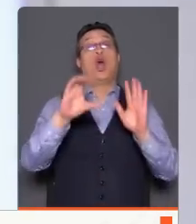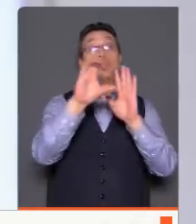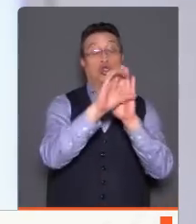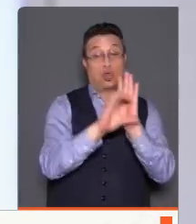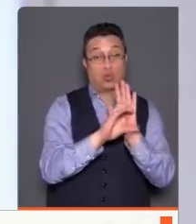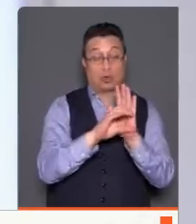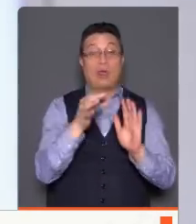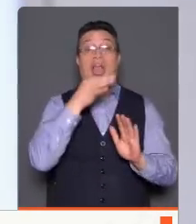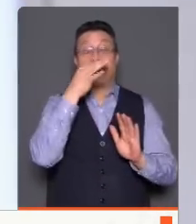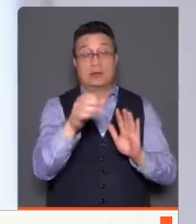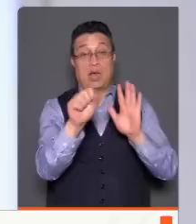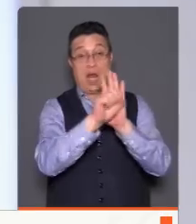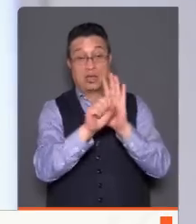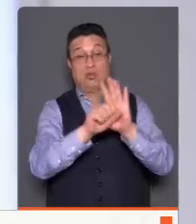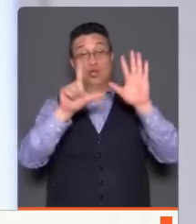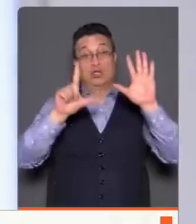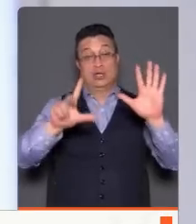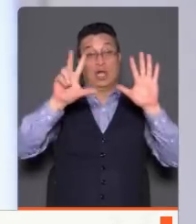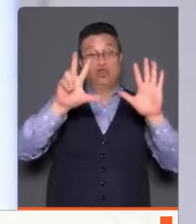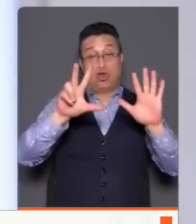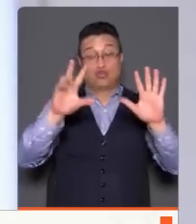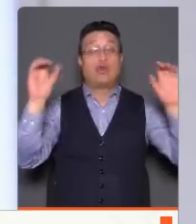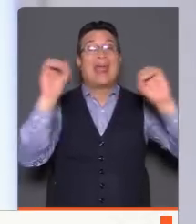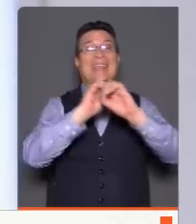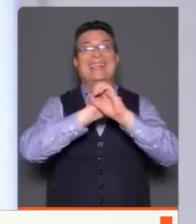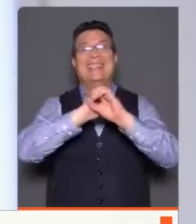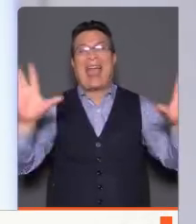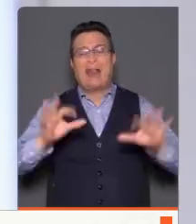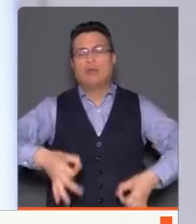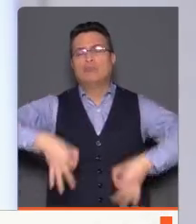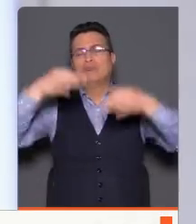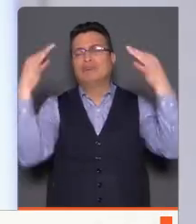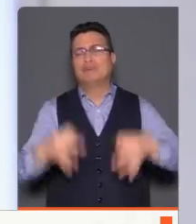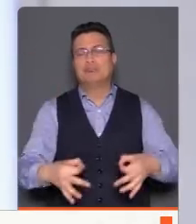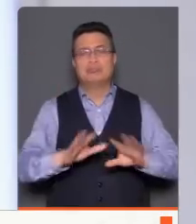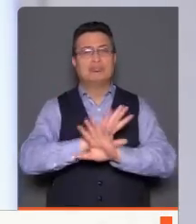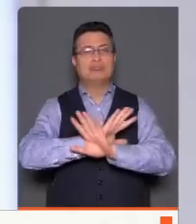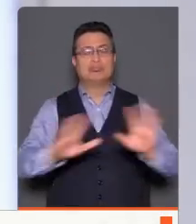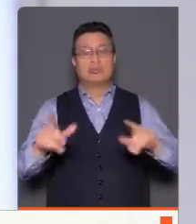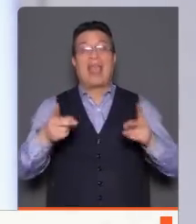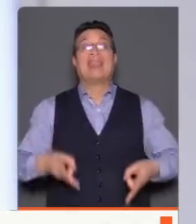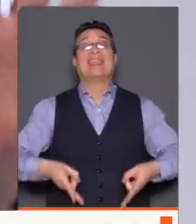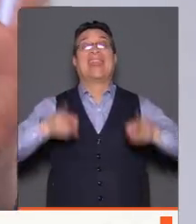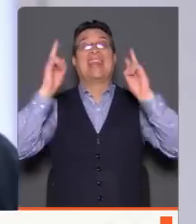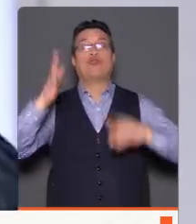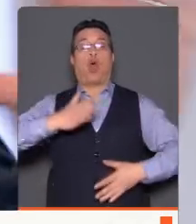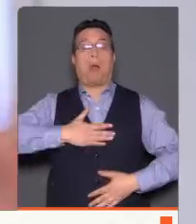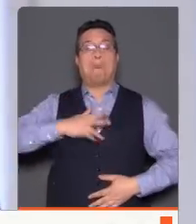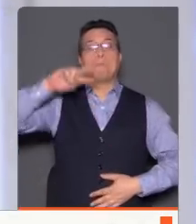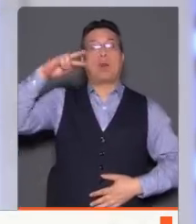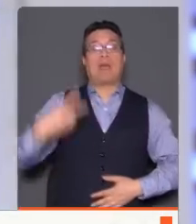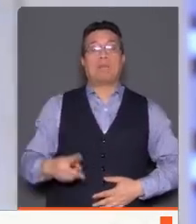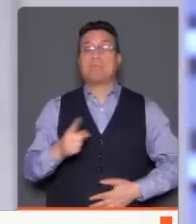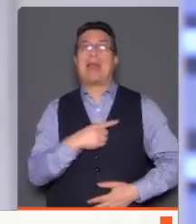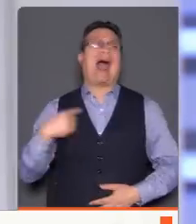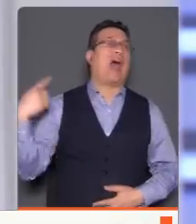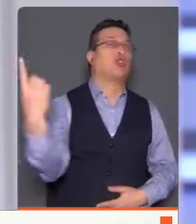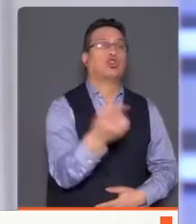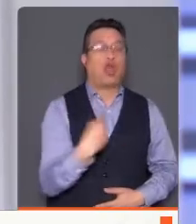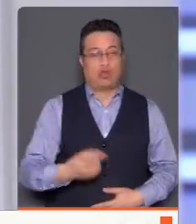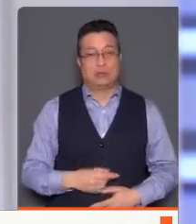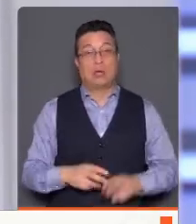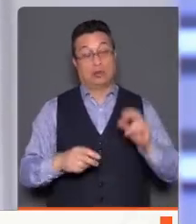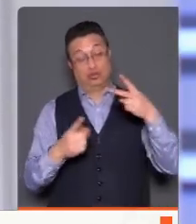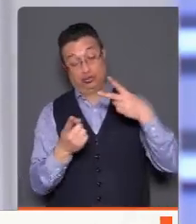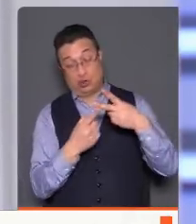primero en el artículo 78, de manera clara, precisa y restricta, el derecho de propiedad para todos y todas. Segundo,